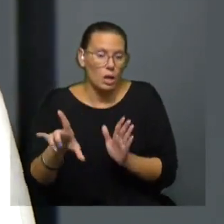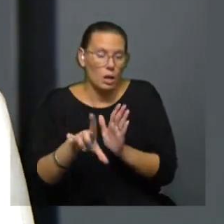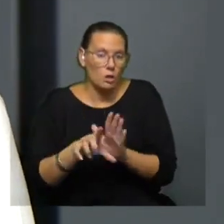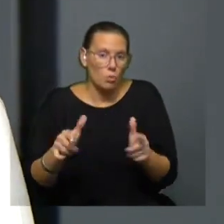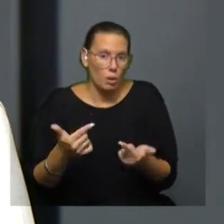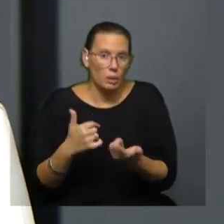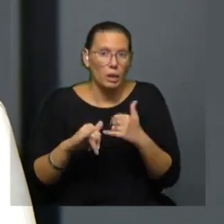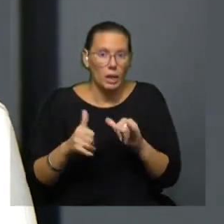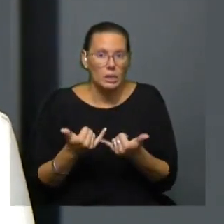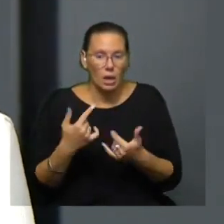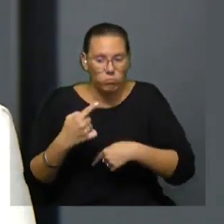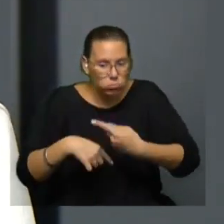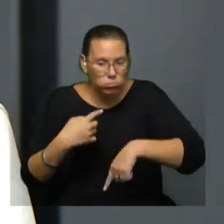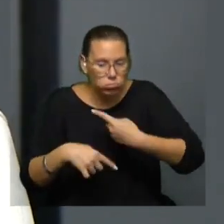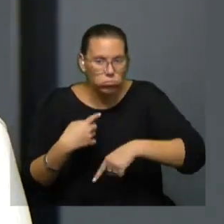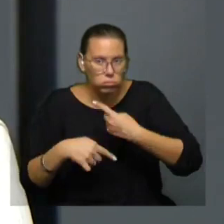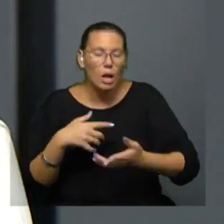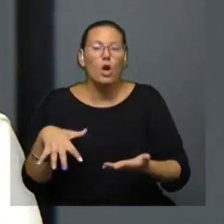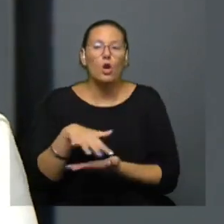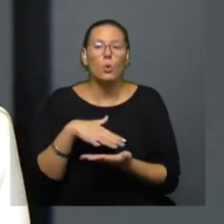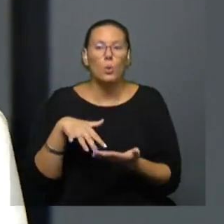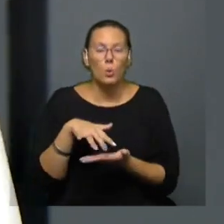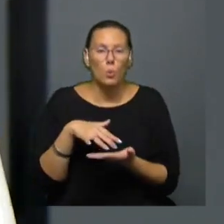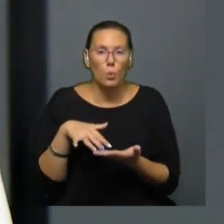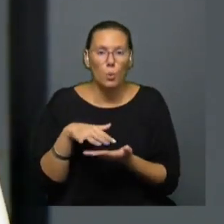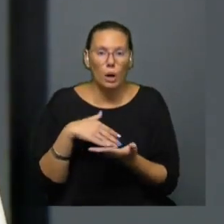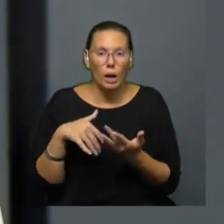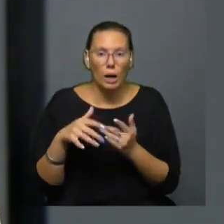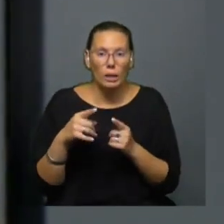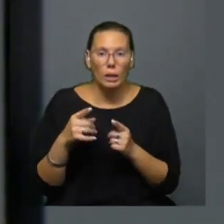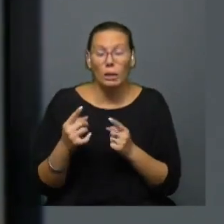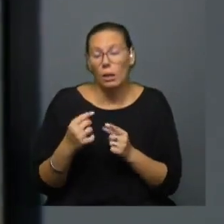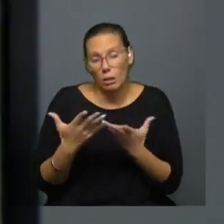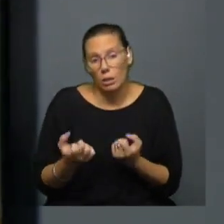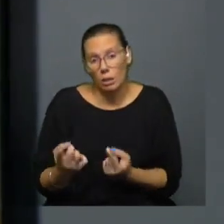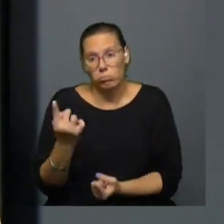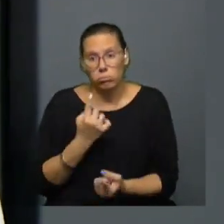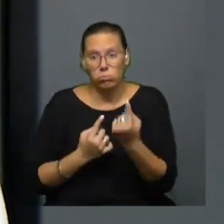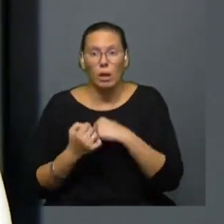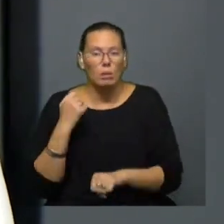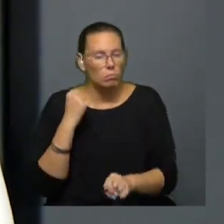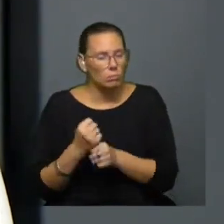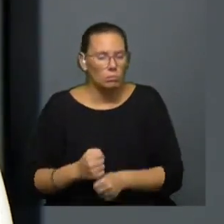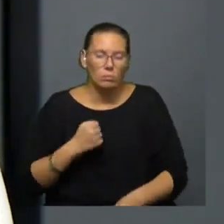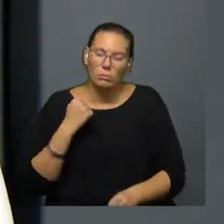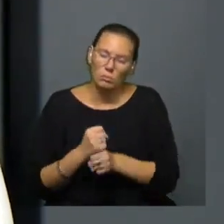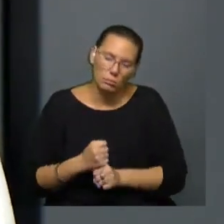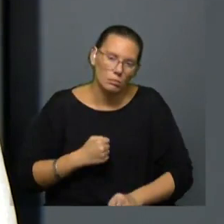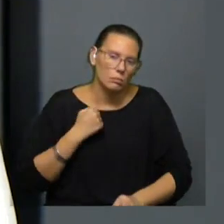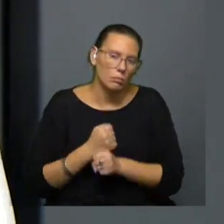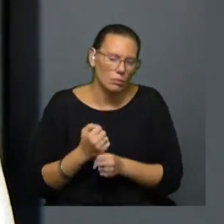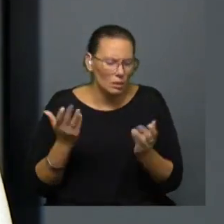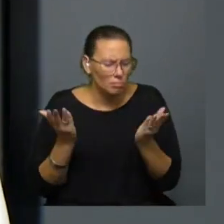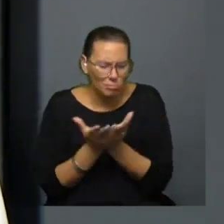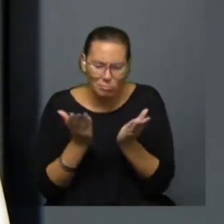estaban atisbando el funcionamiento, y de lugares que se acercaban en ese momento. Un trabajo largo, de estudio,